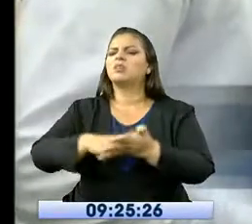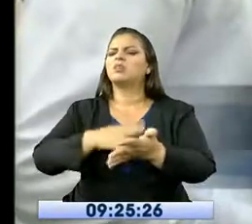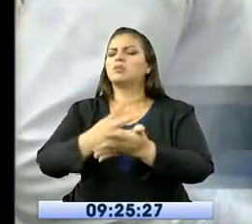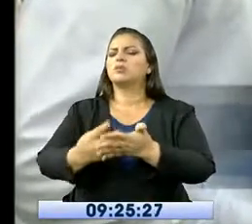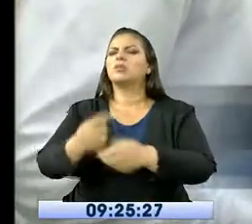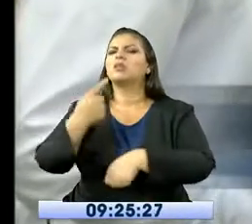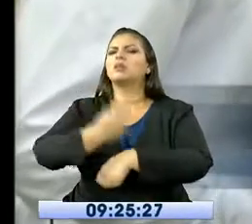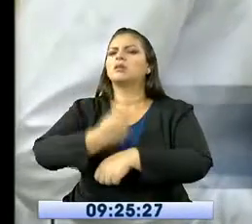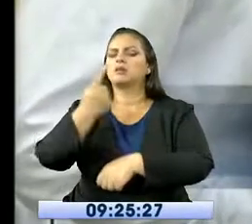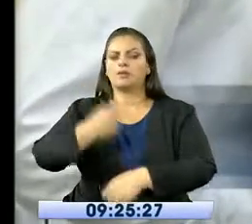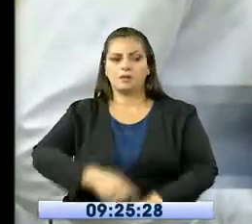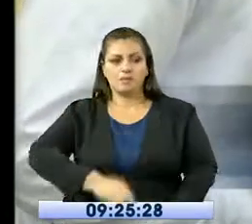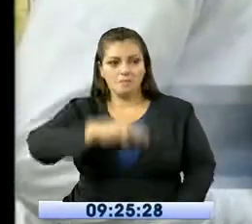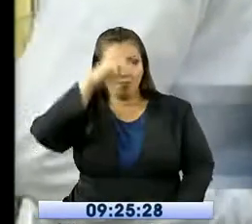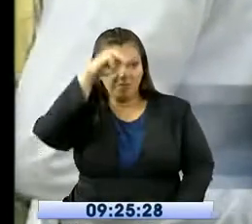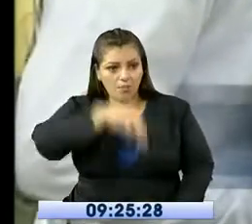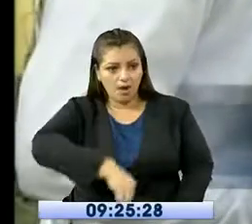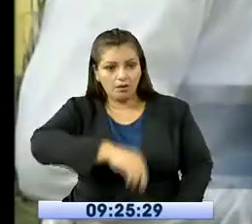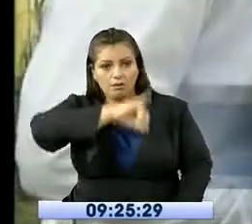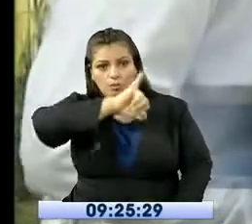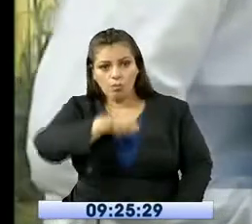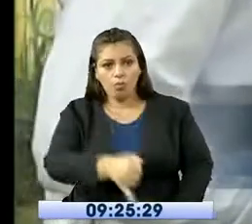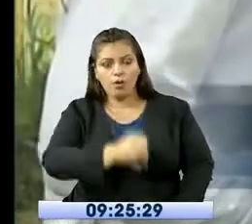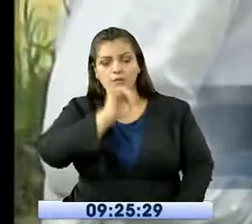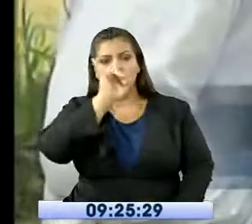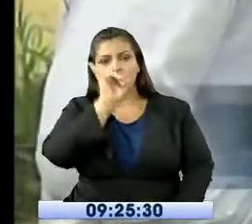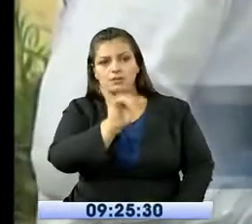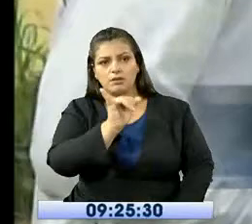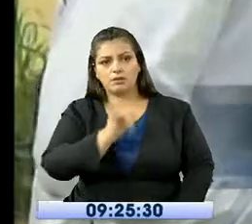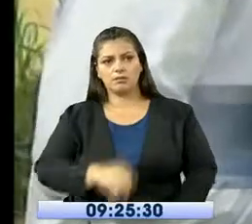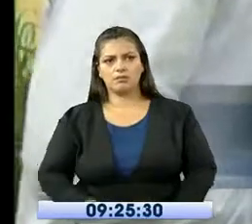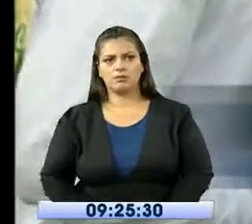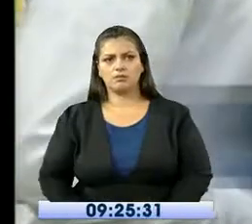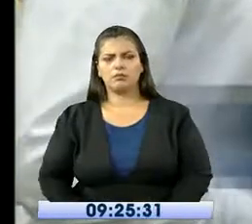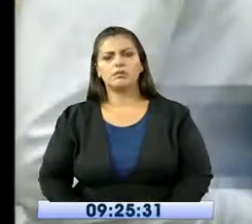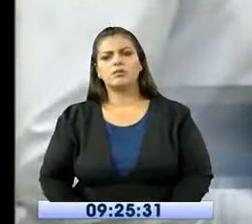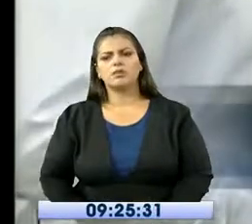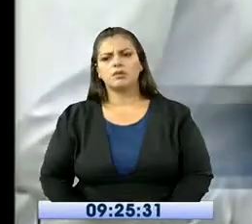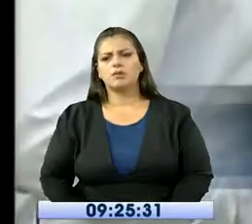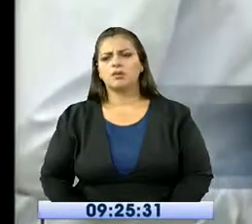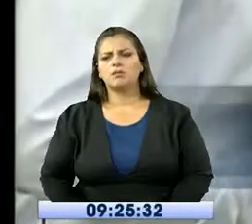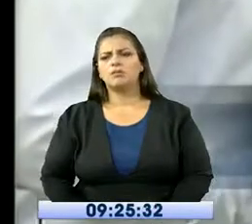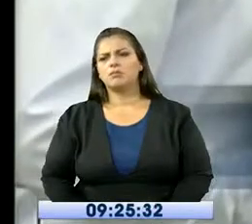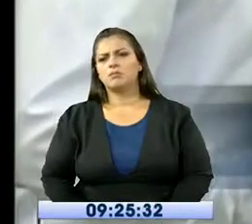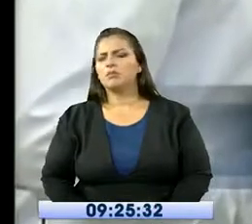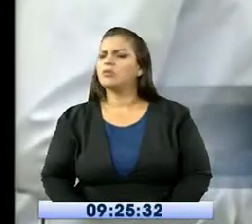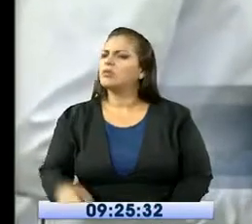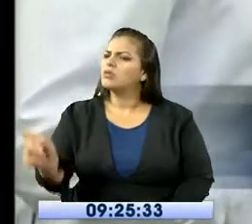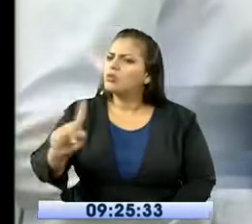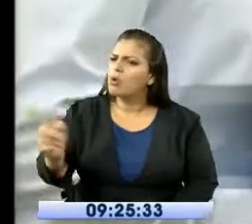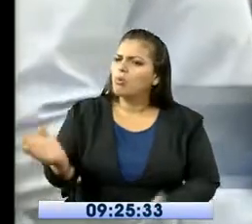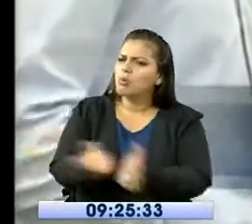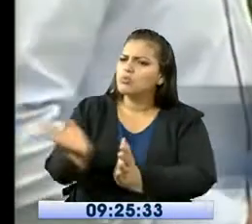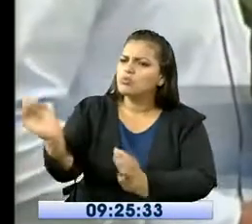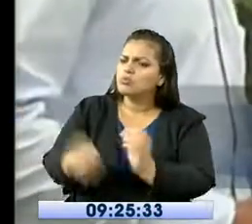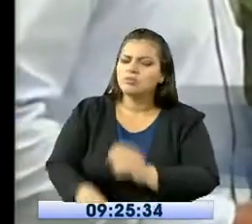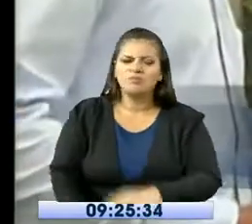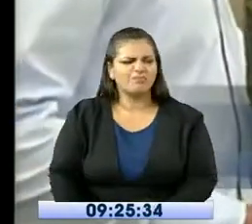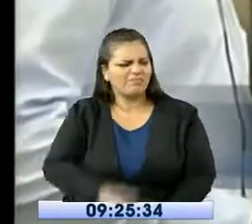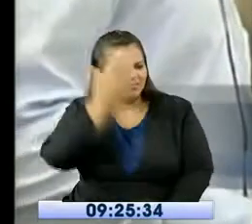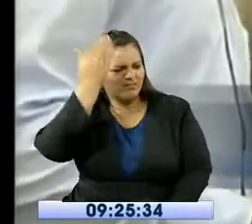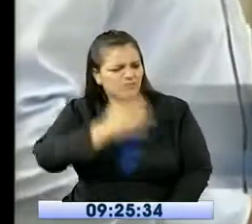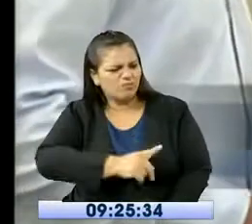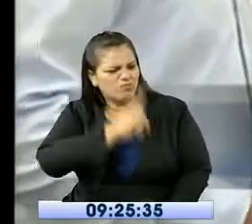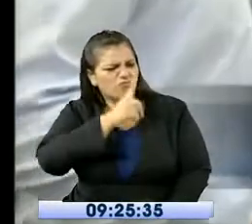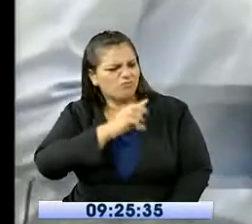jueves y sábado. Pero la gente no ve eso. Usted sabe, uno habla y lo tratan es de metido. Mire el saco de basura allá. Espera